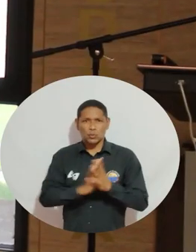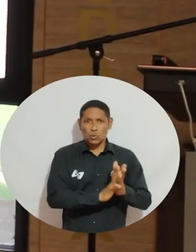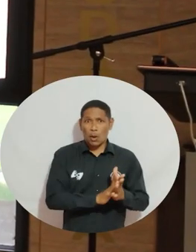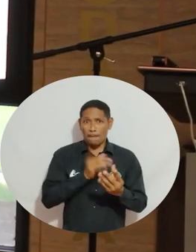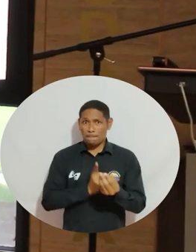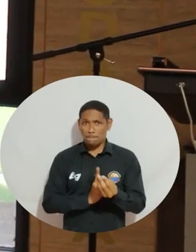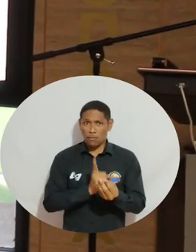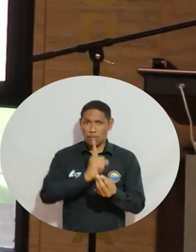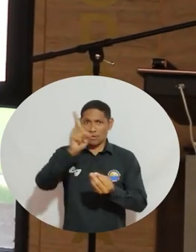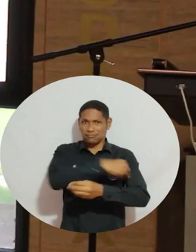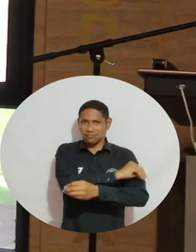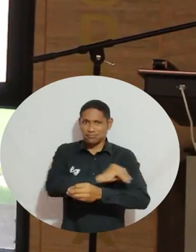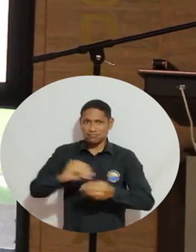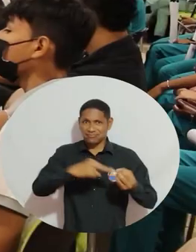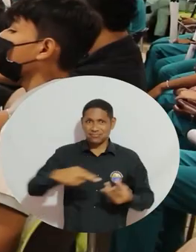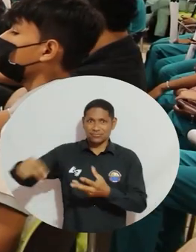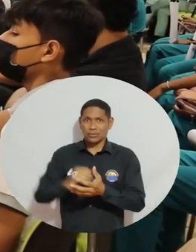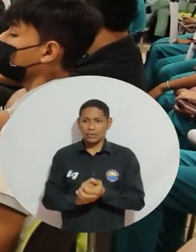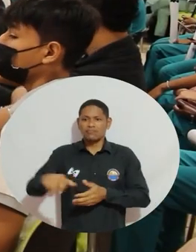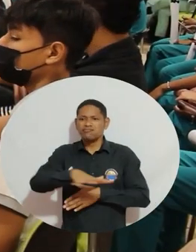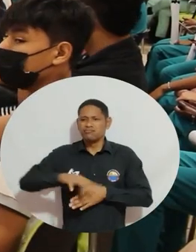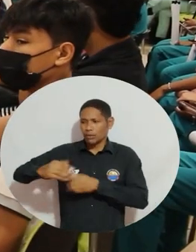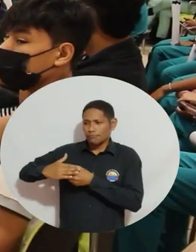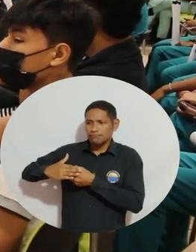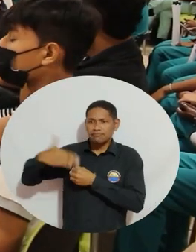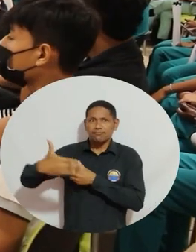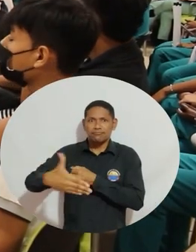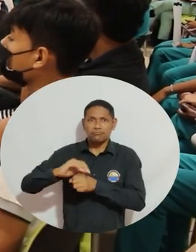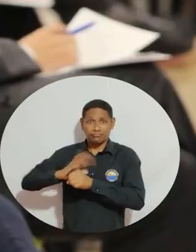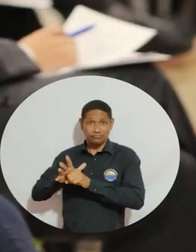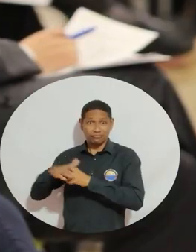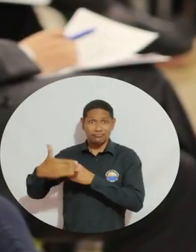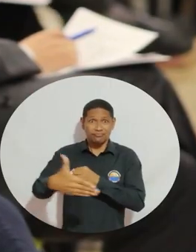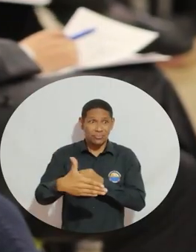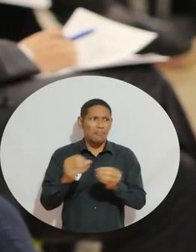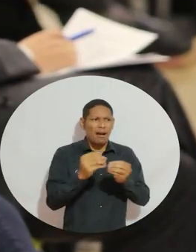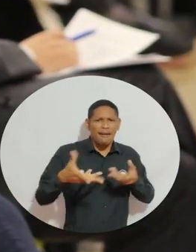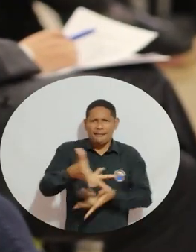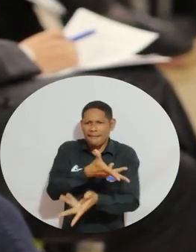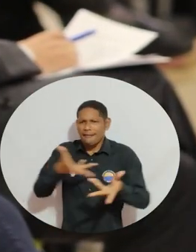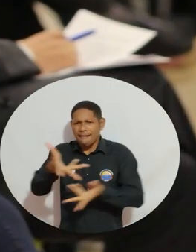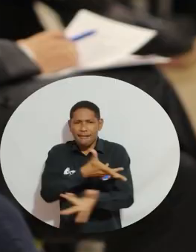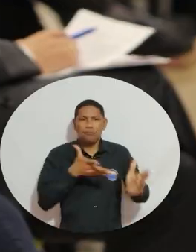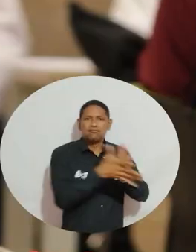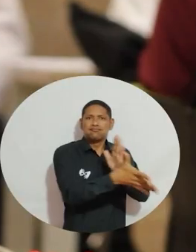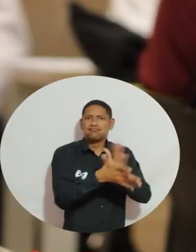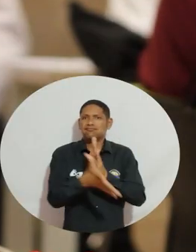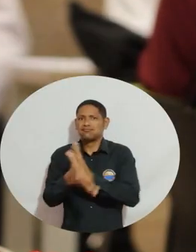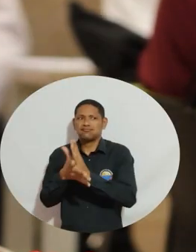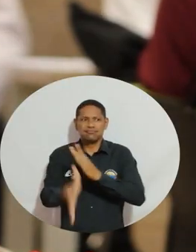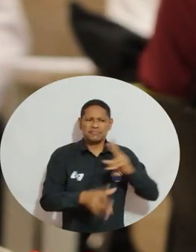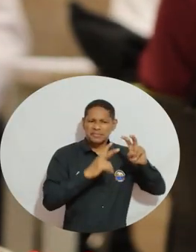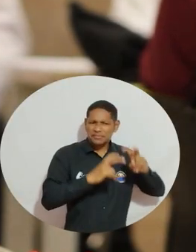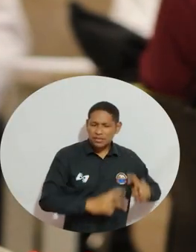Educativas, Política y Gestión Educativa en Nuevos Escenarios de la Pospandemia, con el fin de socializar resultados y avances de investigaciones